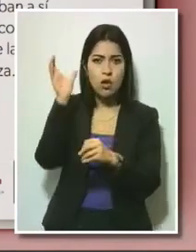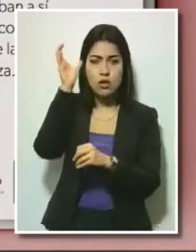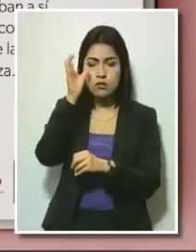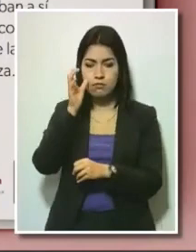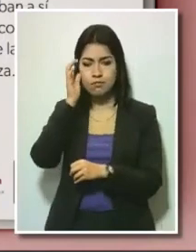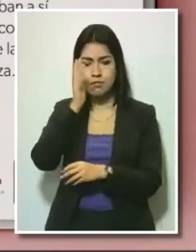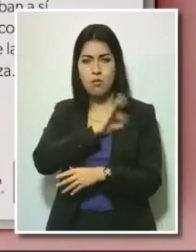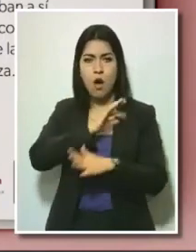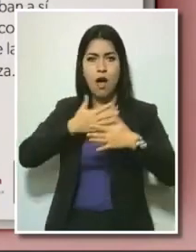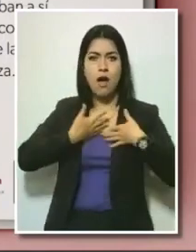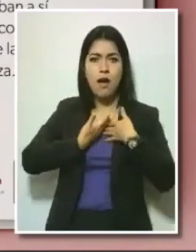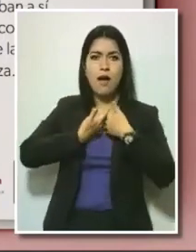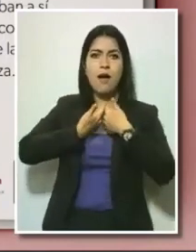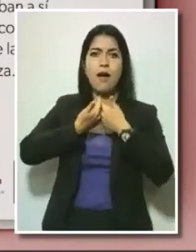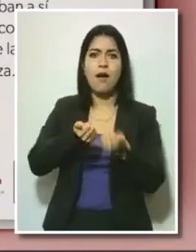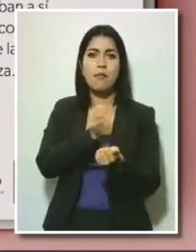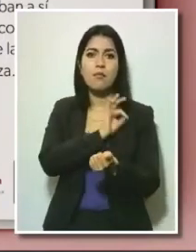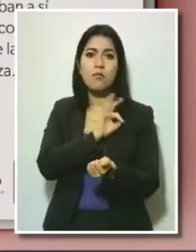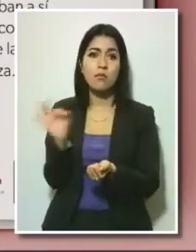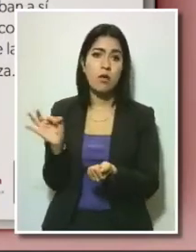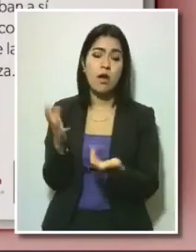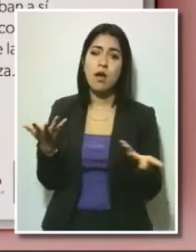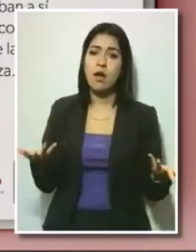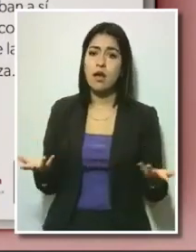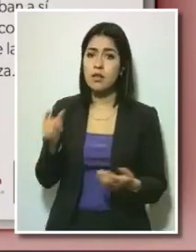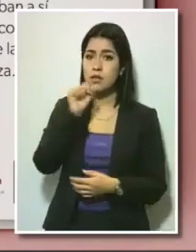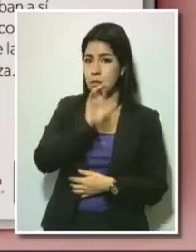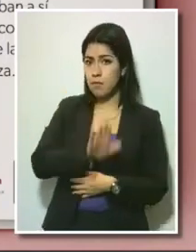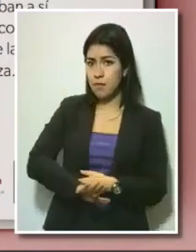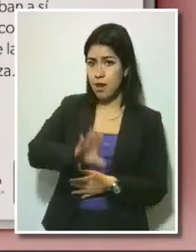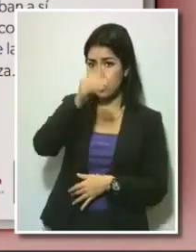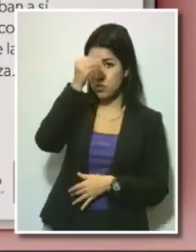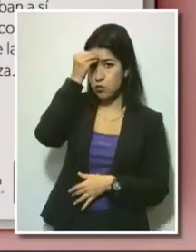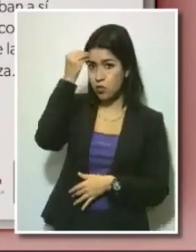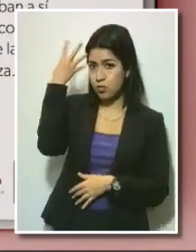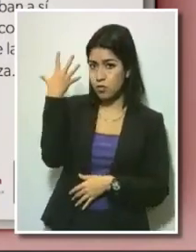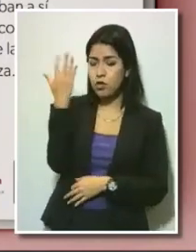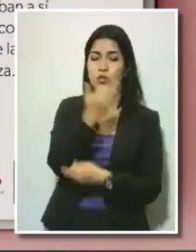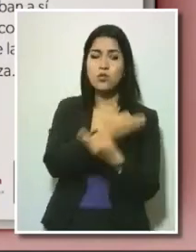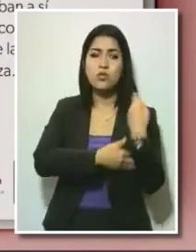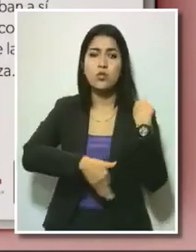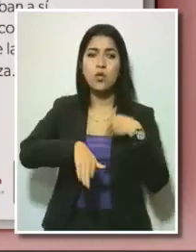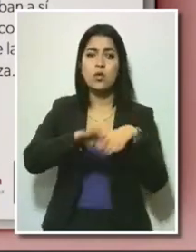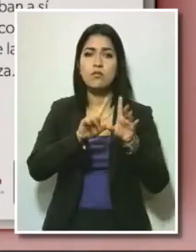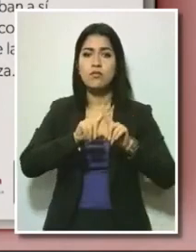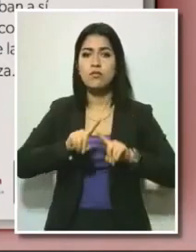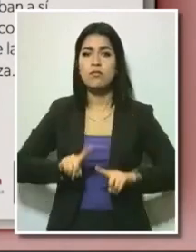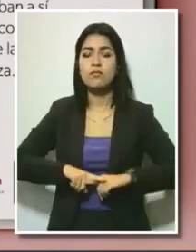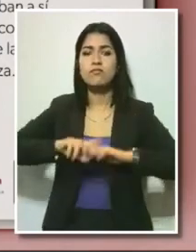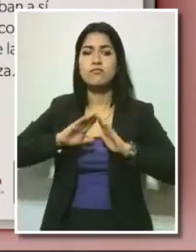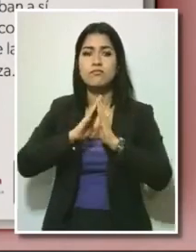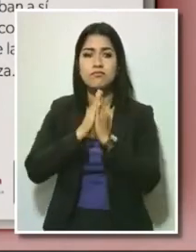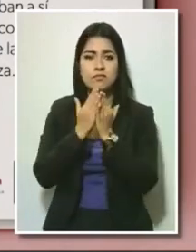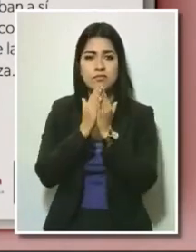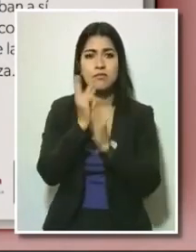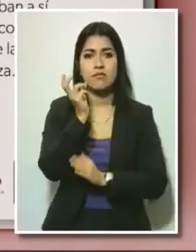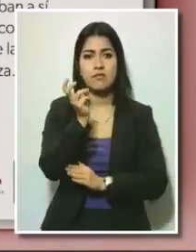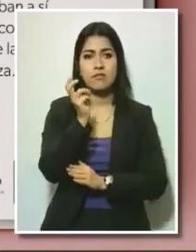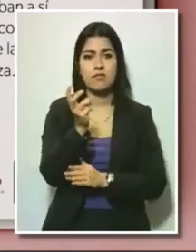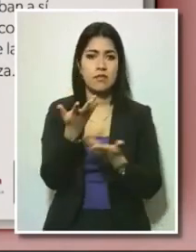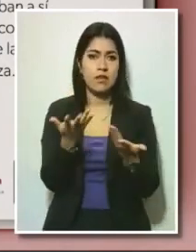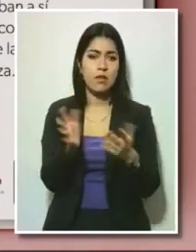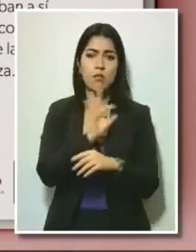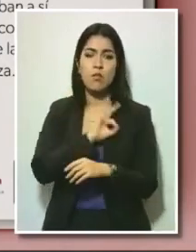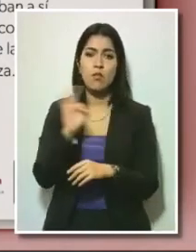analítico y que olvidan, como señala la hermenéutica, que todo texto tiene un ámbito